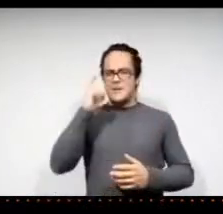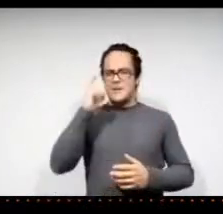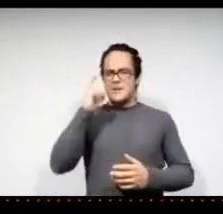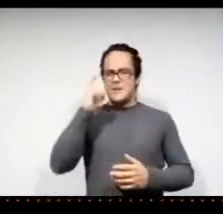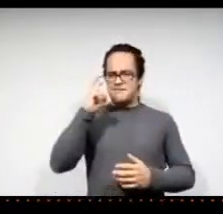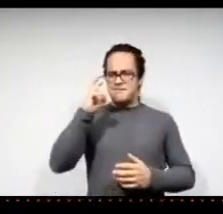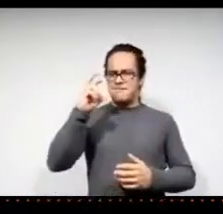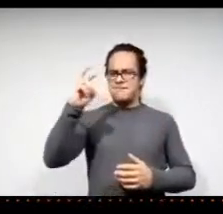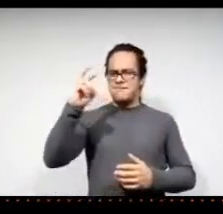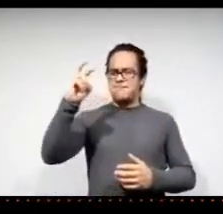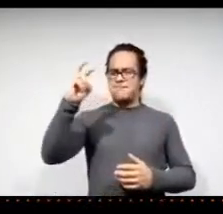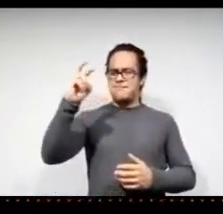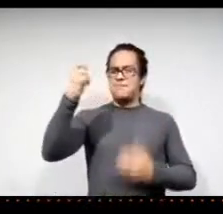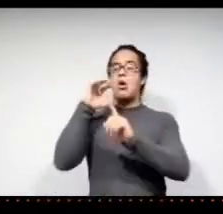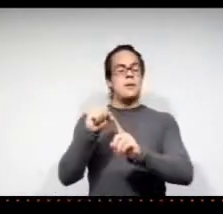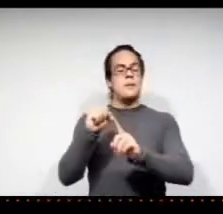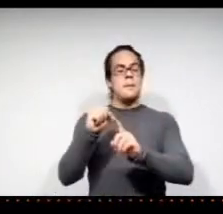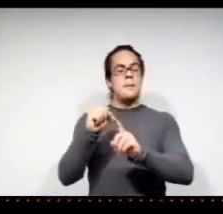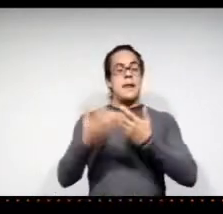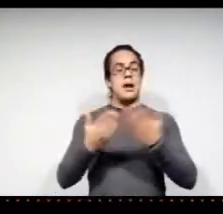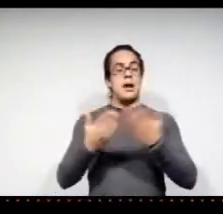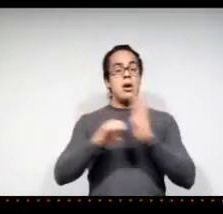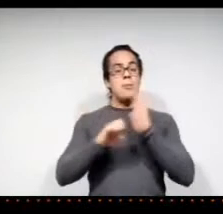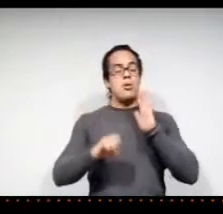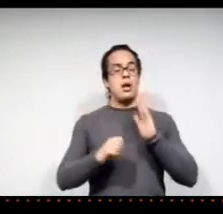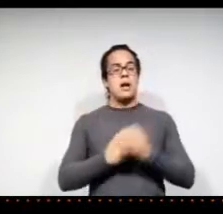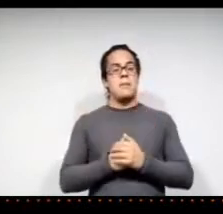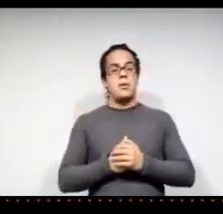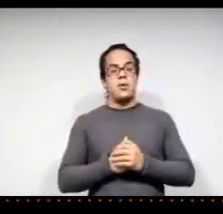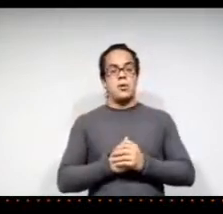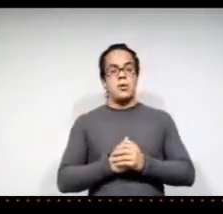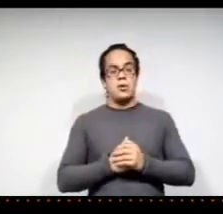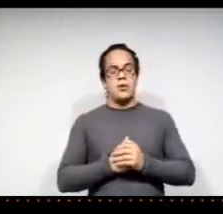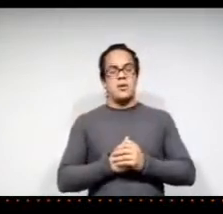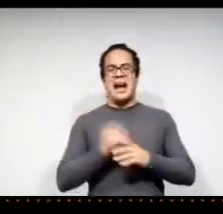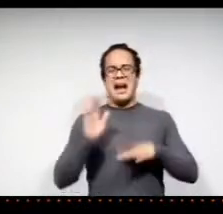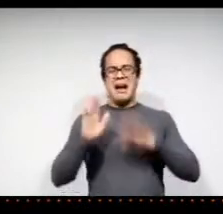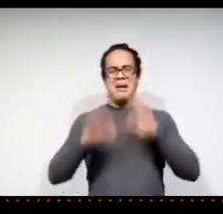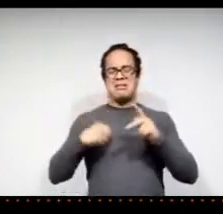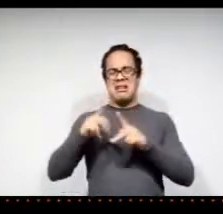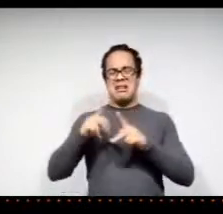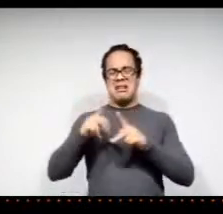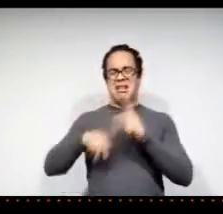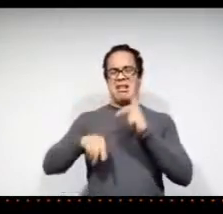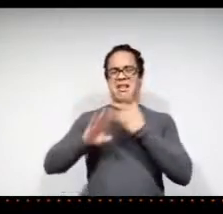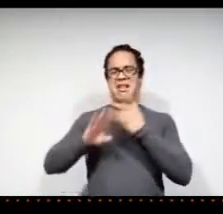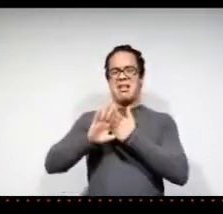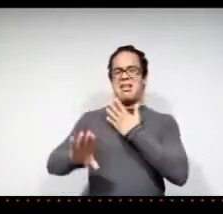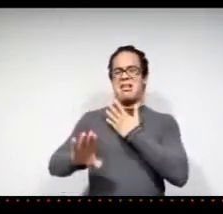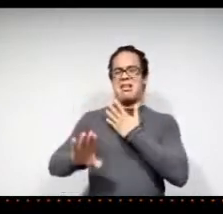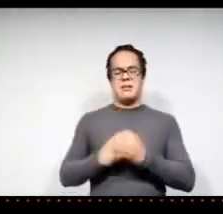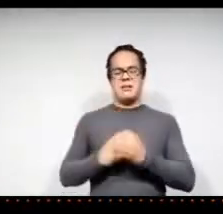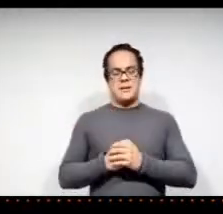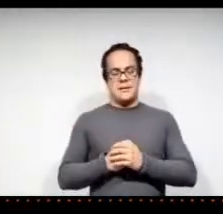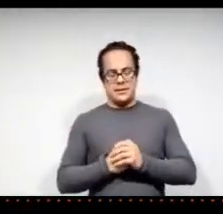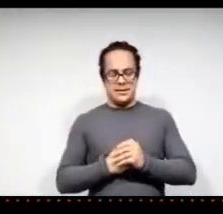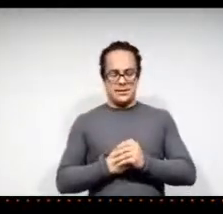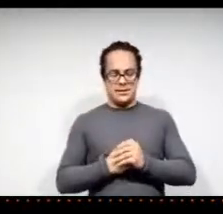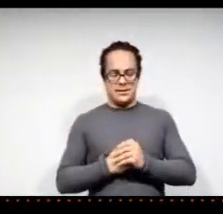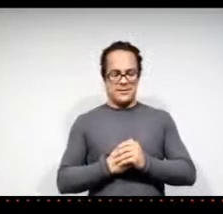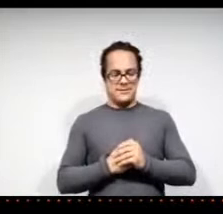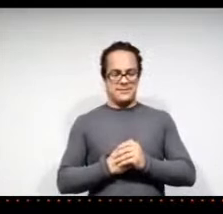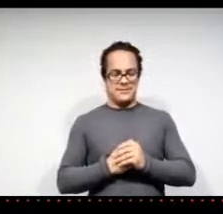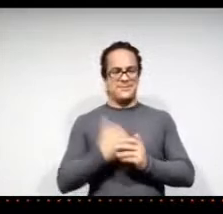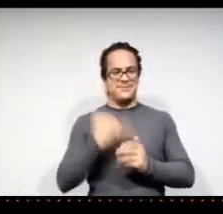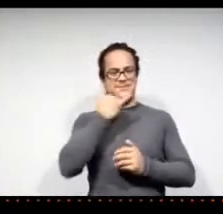es la actitud de rechazo al cambio que existe muchas veces por parte de los académicos y en las universidades. Creo que los que estamos